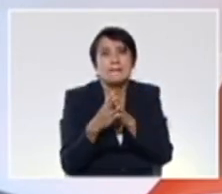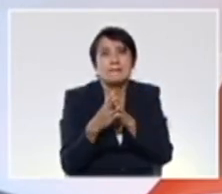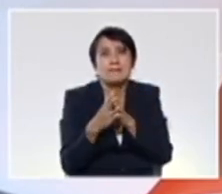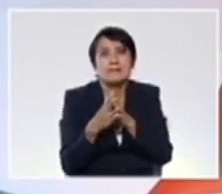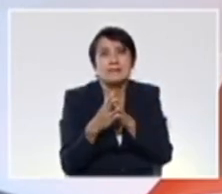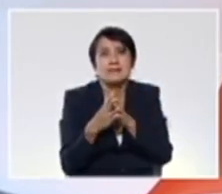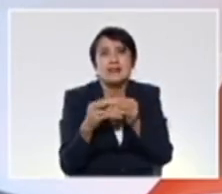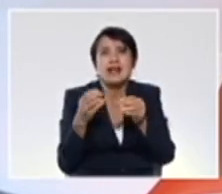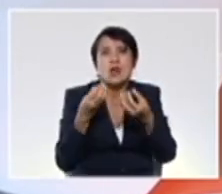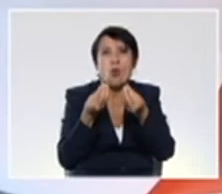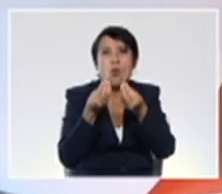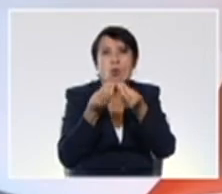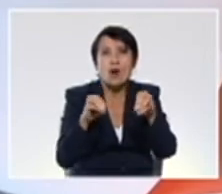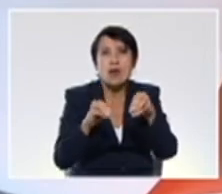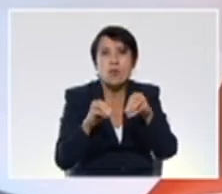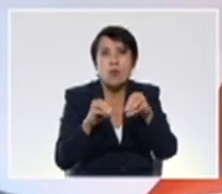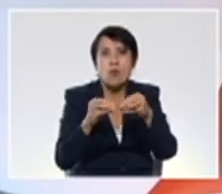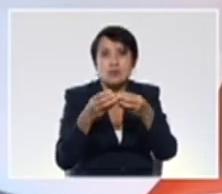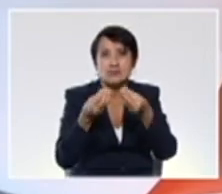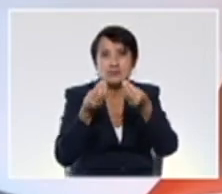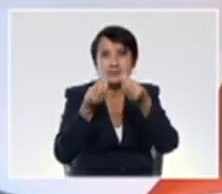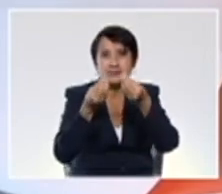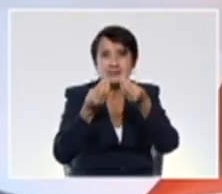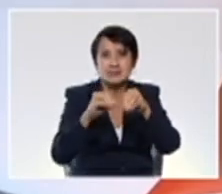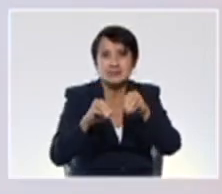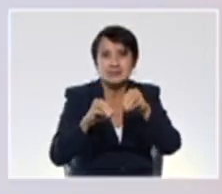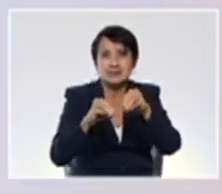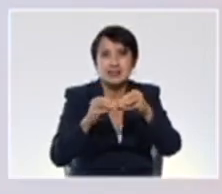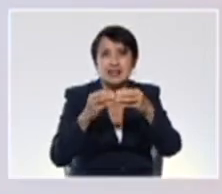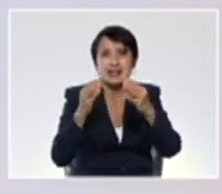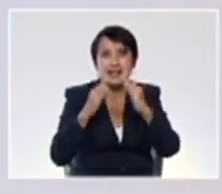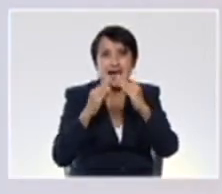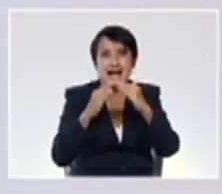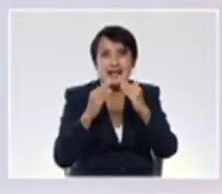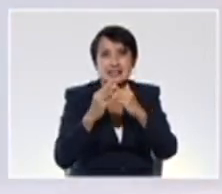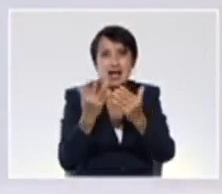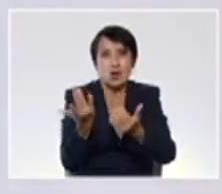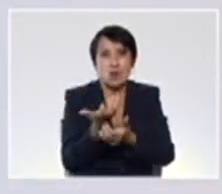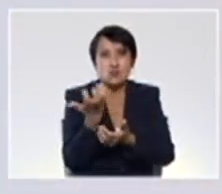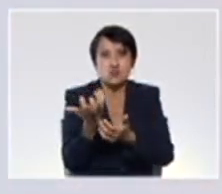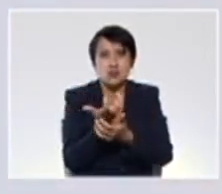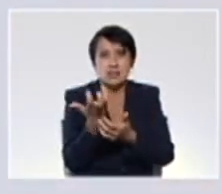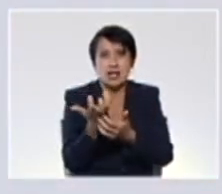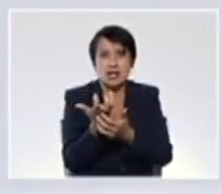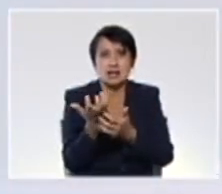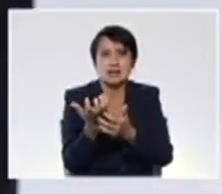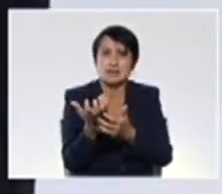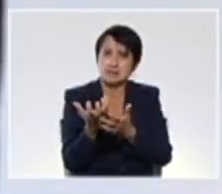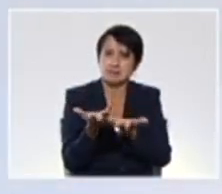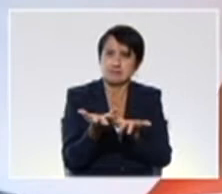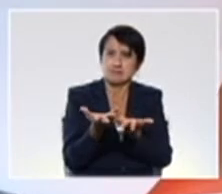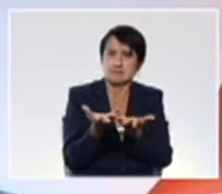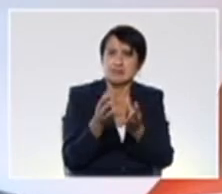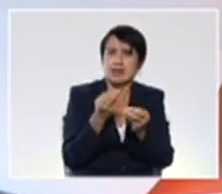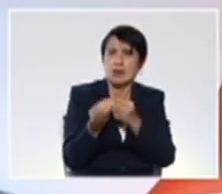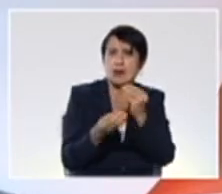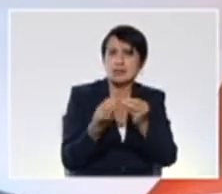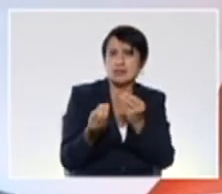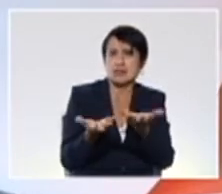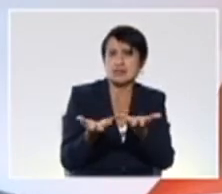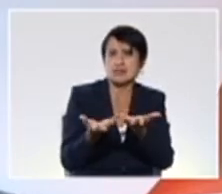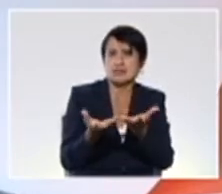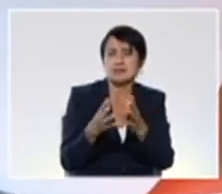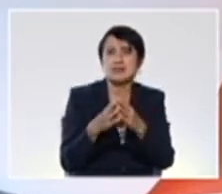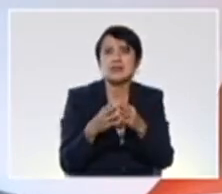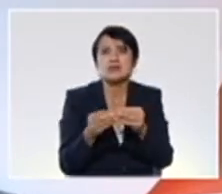las cáscaras de huevo que utilizamos en casa para cocinar, ¿sí? Entonces, ¿qué es lo que voy a hacer?